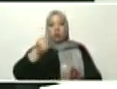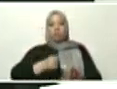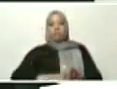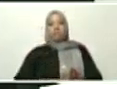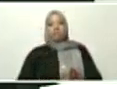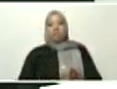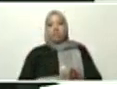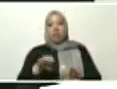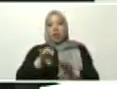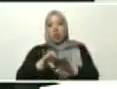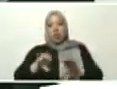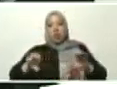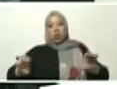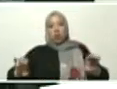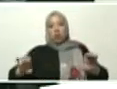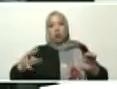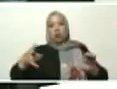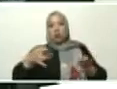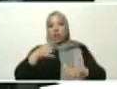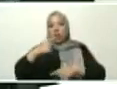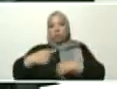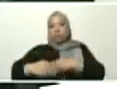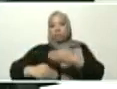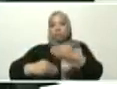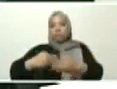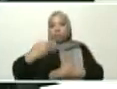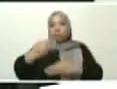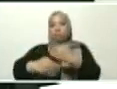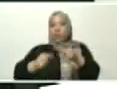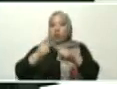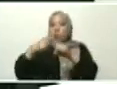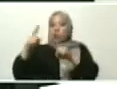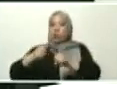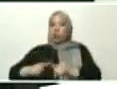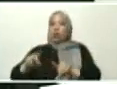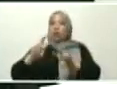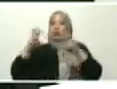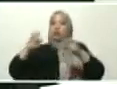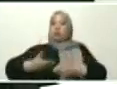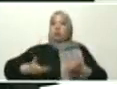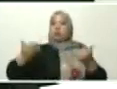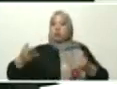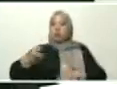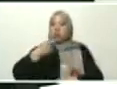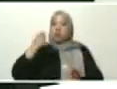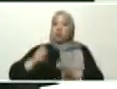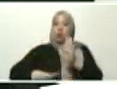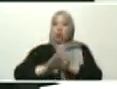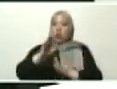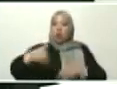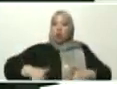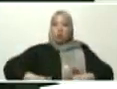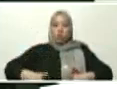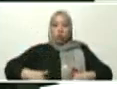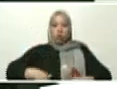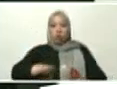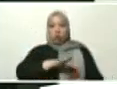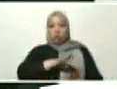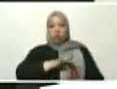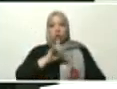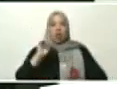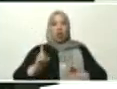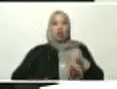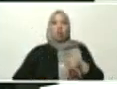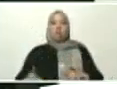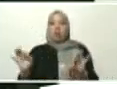culturales, educativas, etcétera, etcétera. Y además nos estamos recuperando con esfuerzo propio. No dependemos